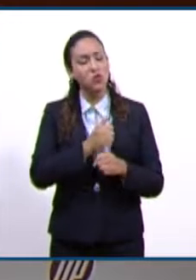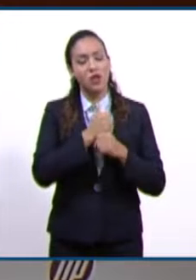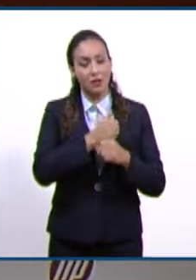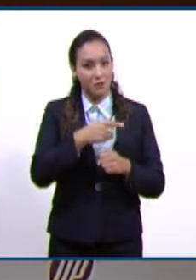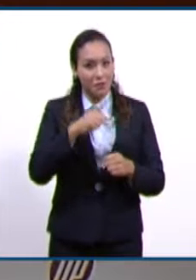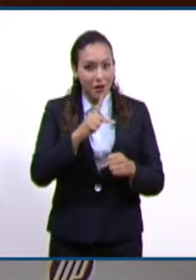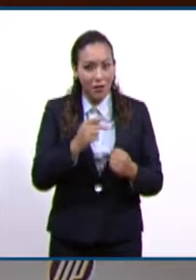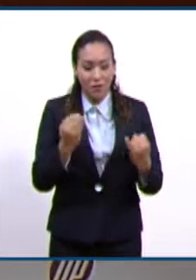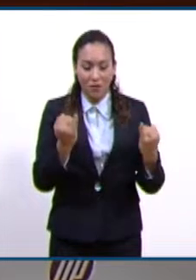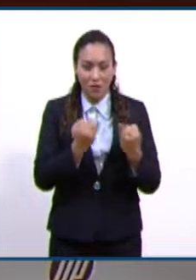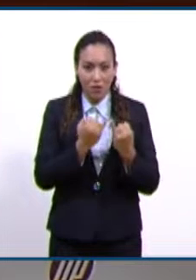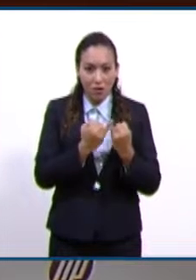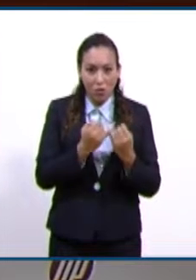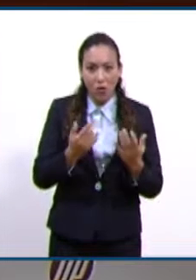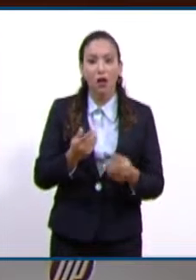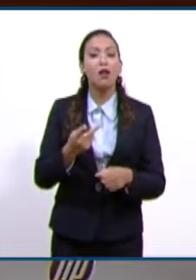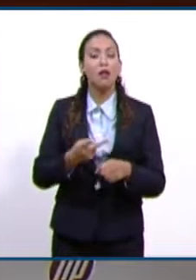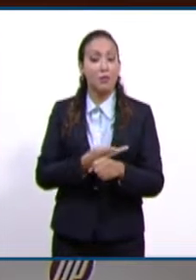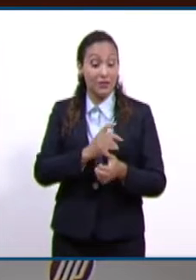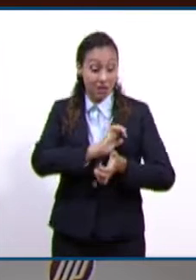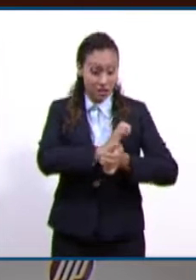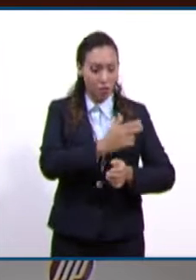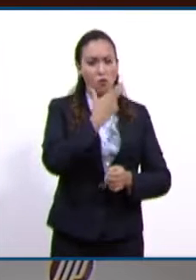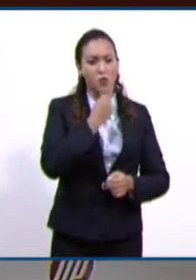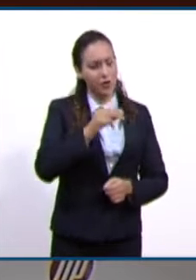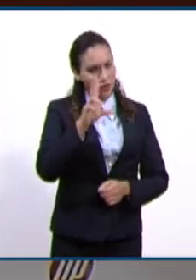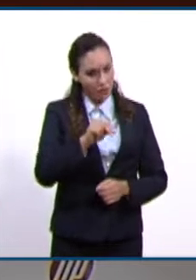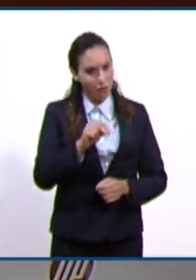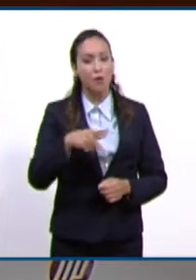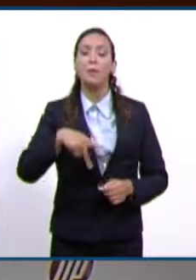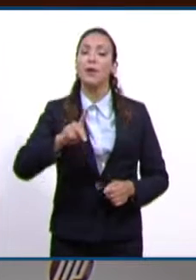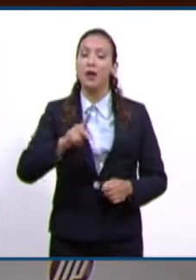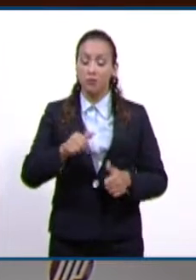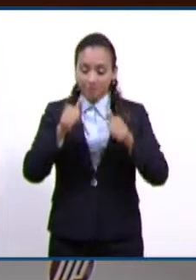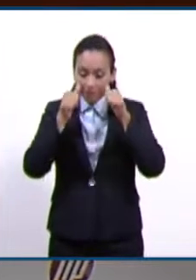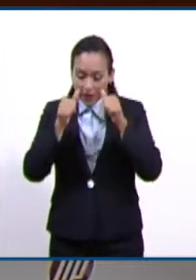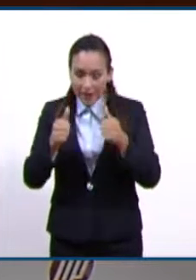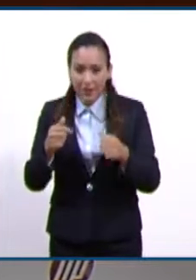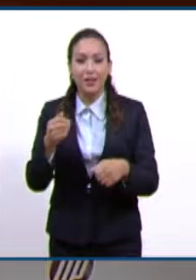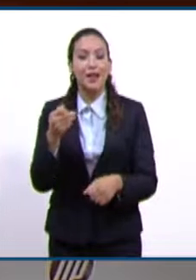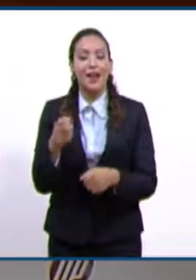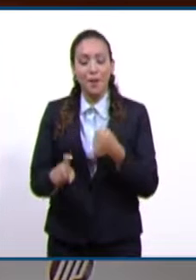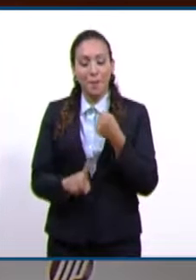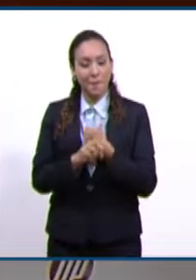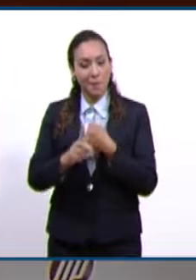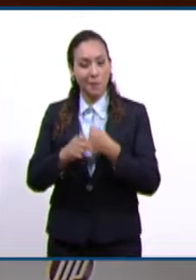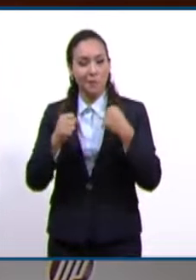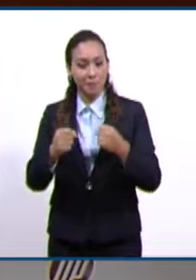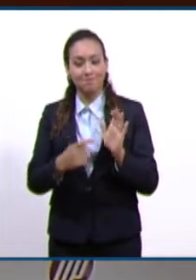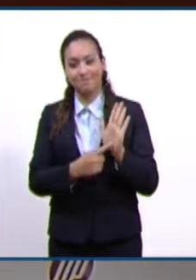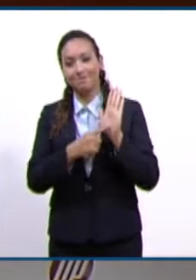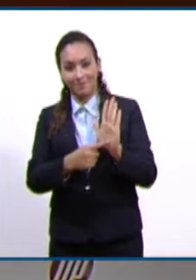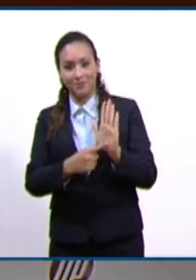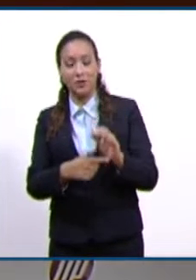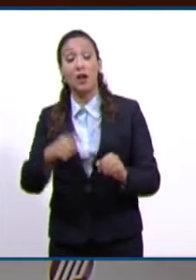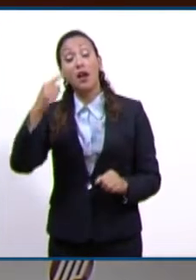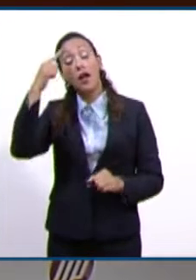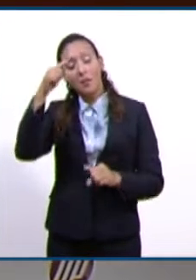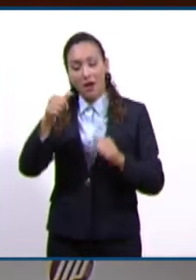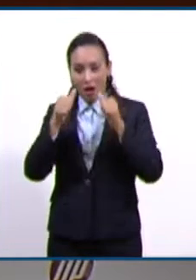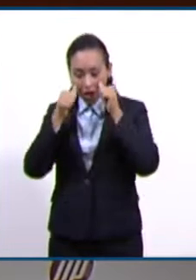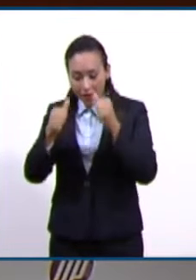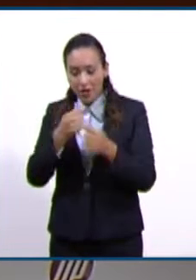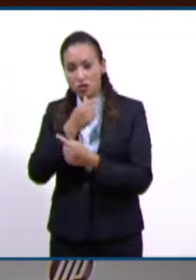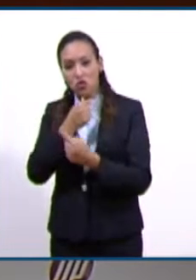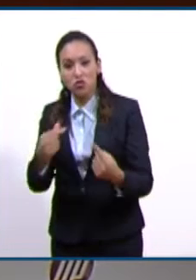que busquen discriminar a los hombres, sino atender a esta realidad, visibilizando y atendiendo un nuevo tipo